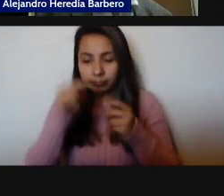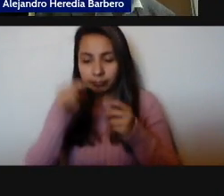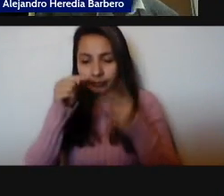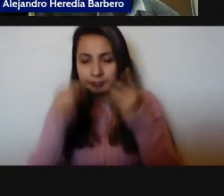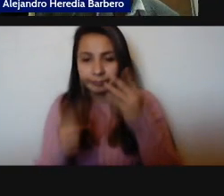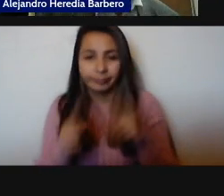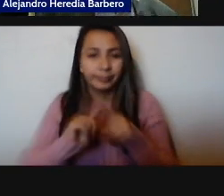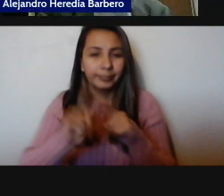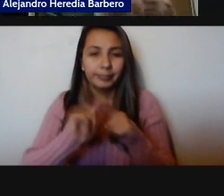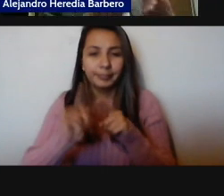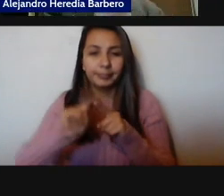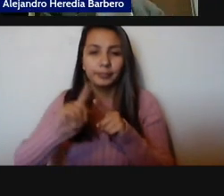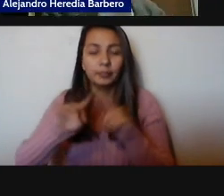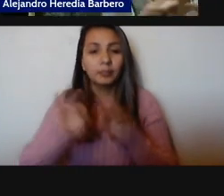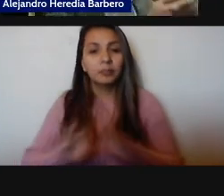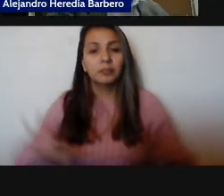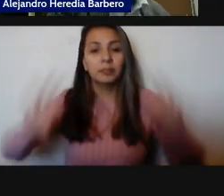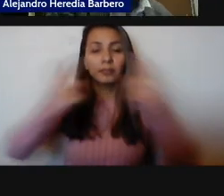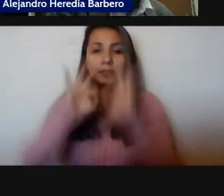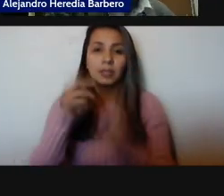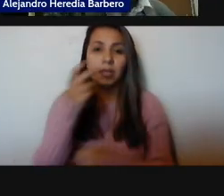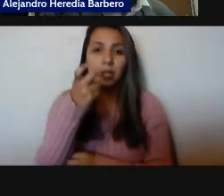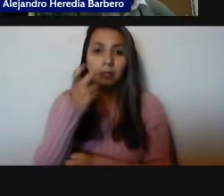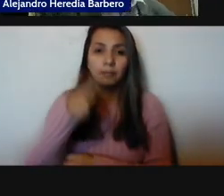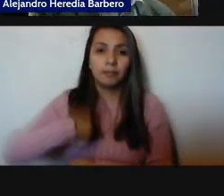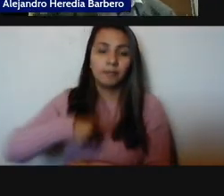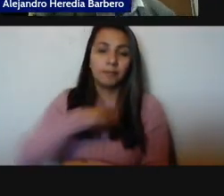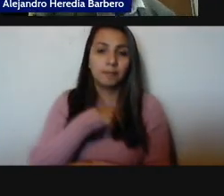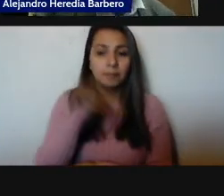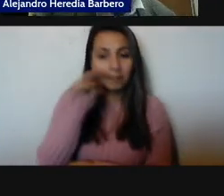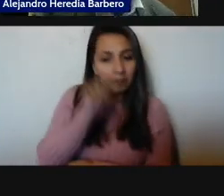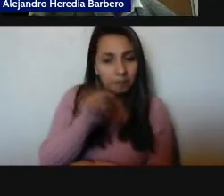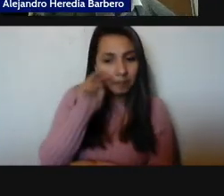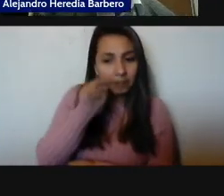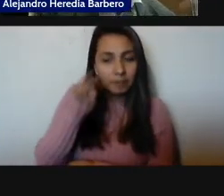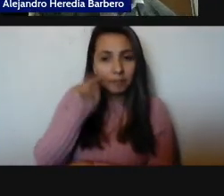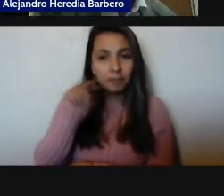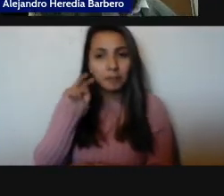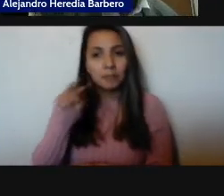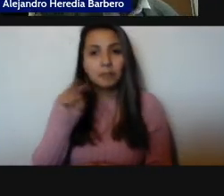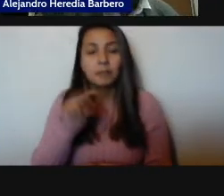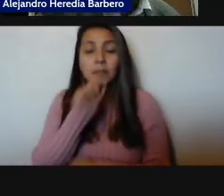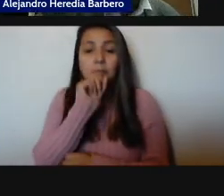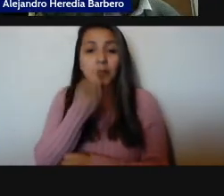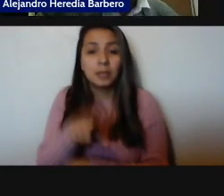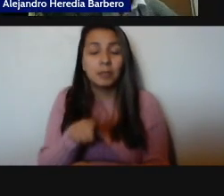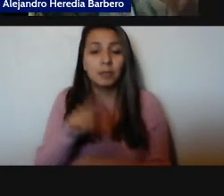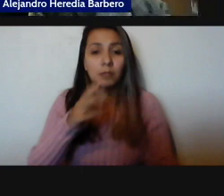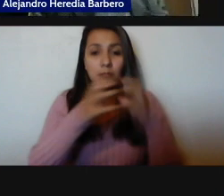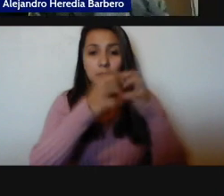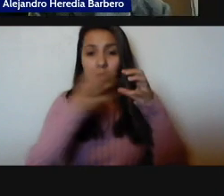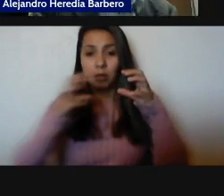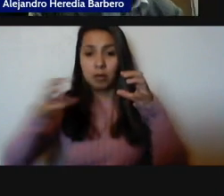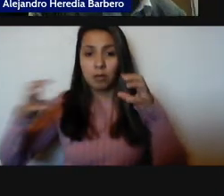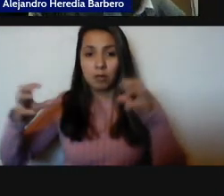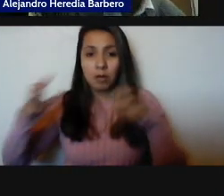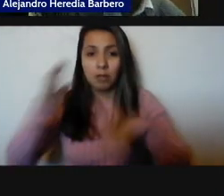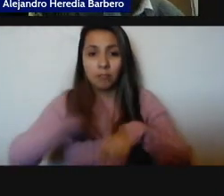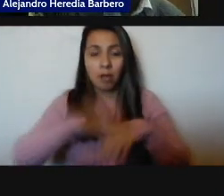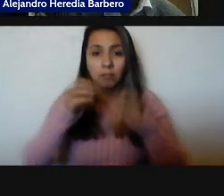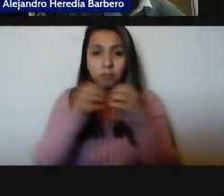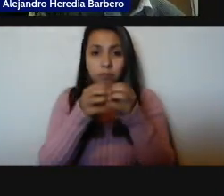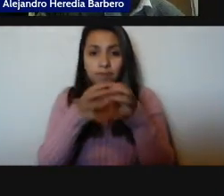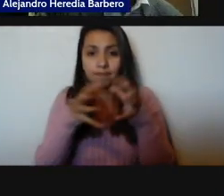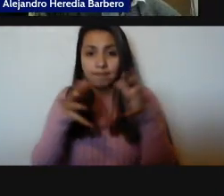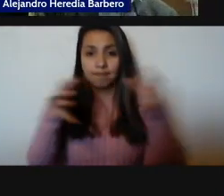propiedades emergentes. Y eso es una cosa importante que hemos estado observando también en nuestros experimentos, como el aumento mismo